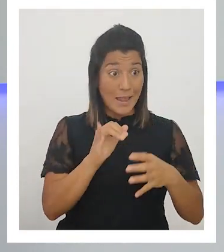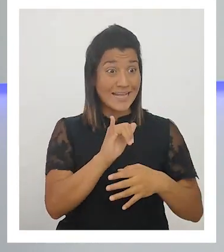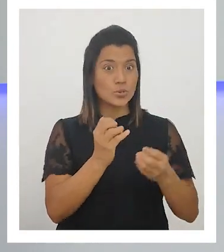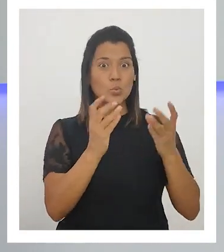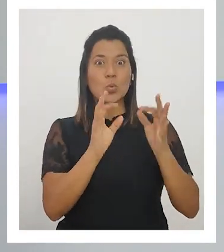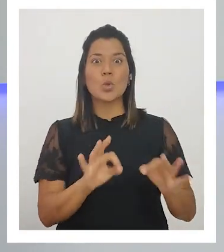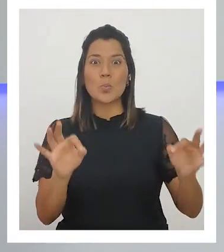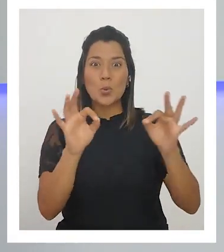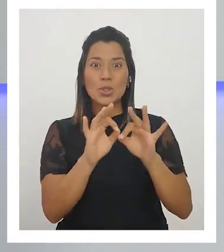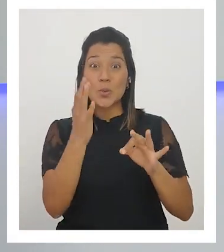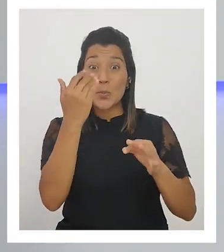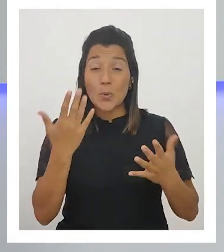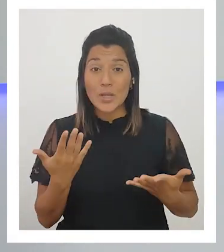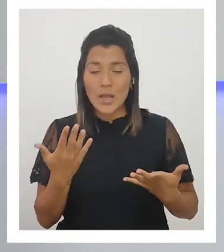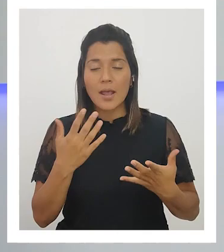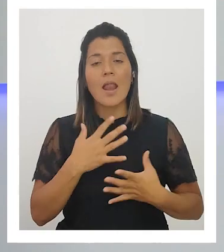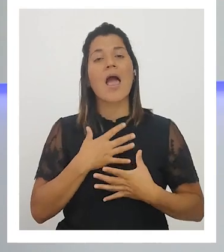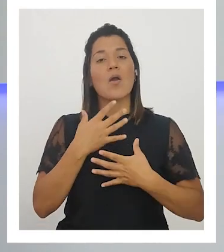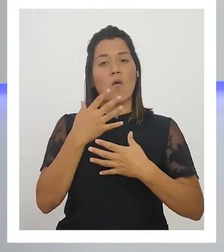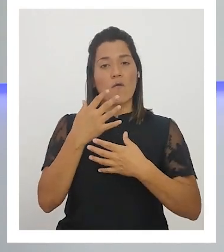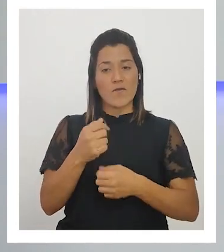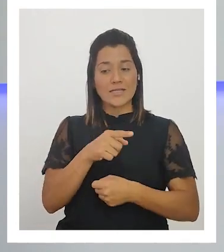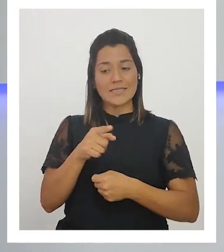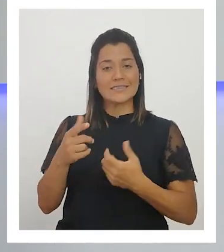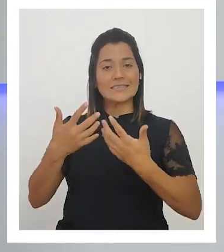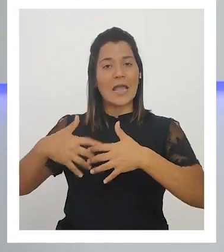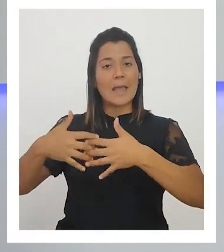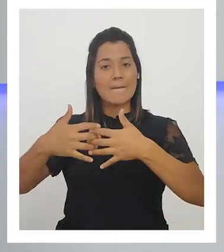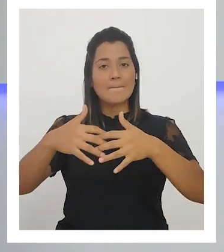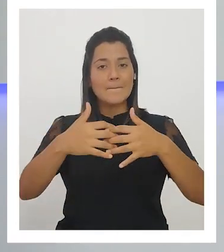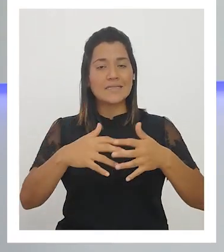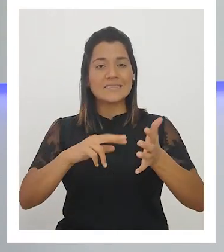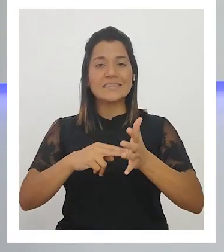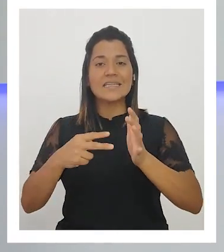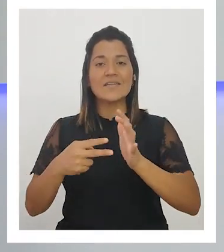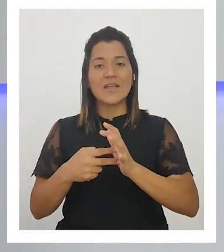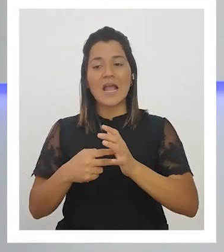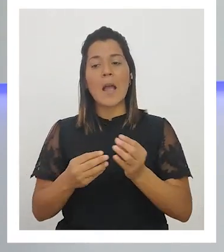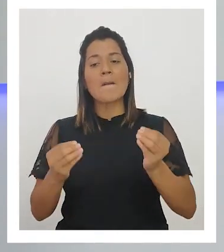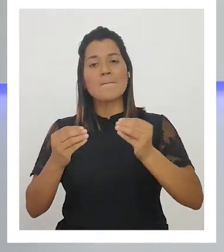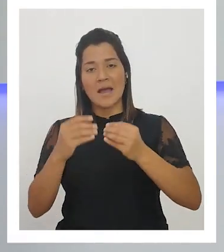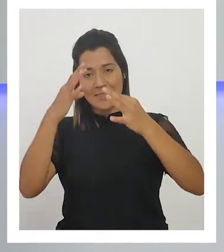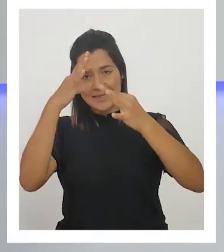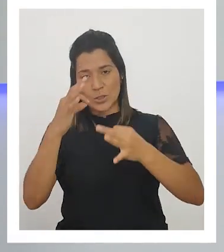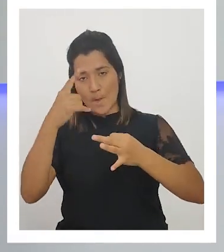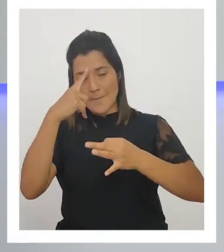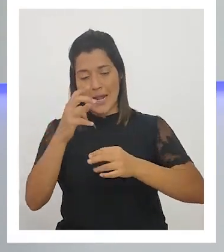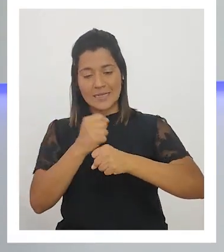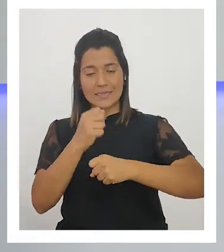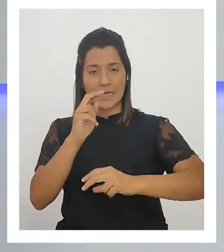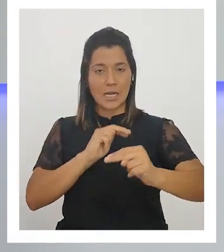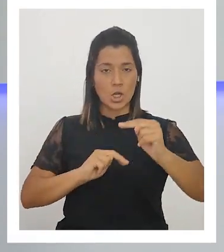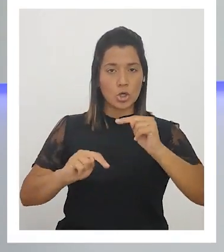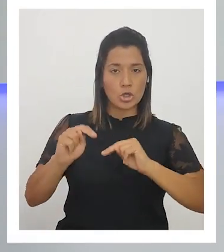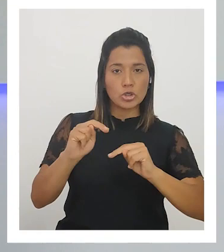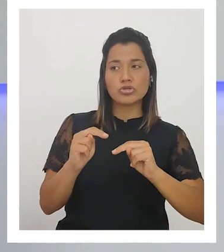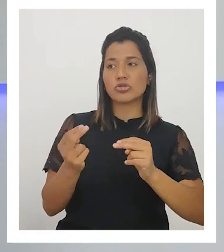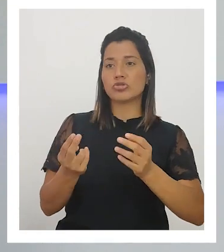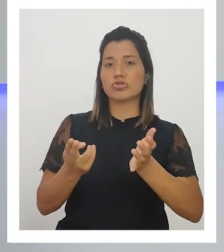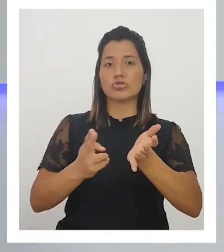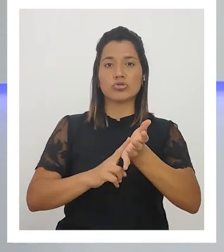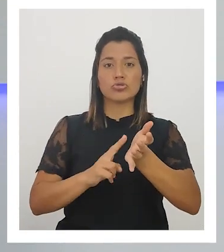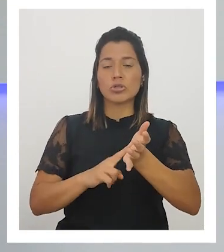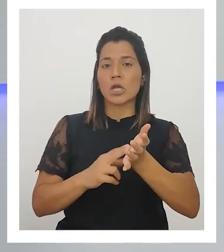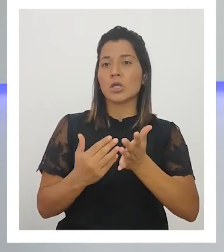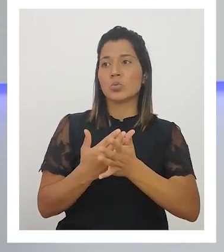sector productivo se traduce en decisiones de inversión, de la inversión nacional y de la inversión extranjera, que además creo que